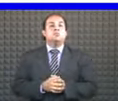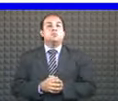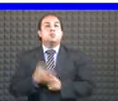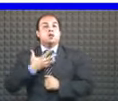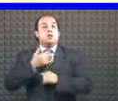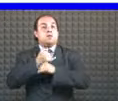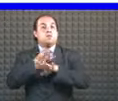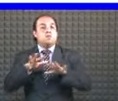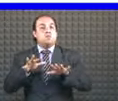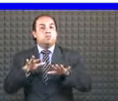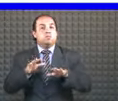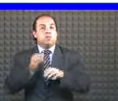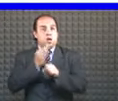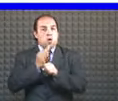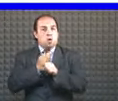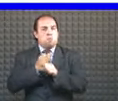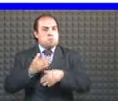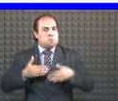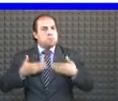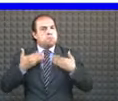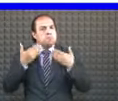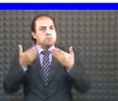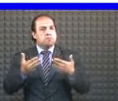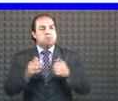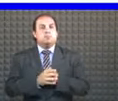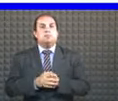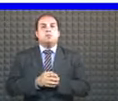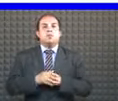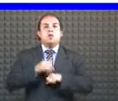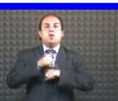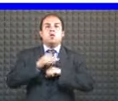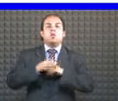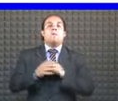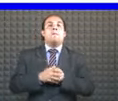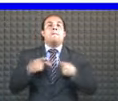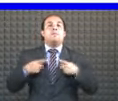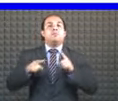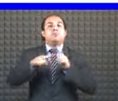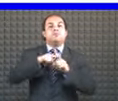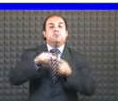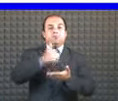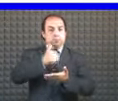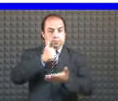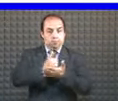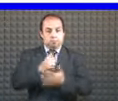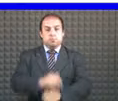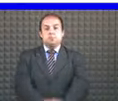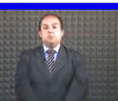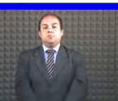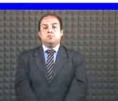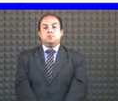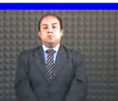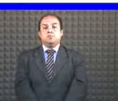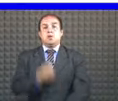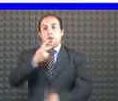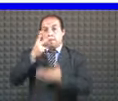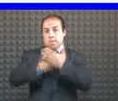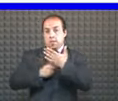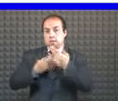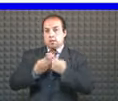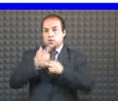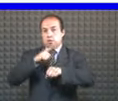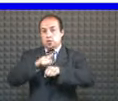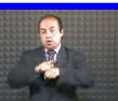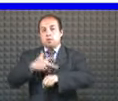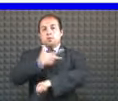que en este momento consideramos bastante confiables de la tendencia de positivos en la ciudad. Siguiente. Así se ve el Plan Nacional de Vacunación en